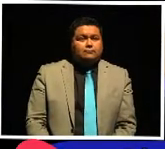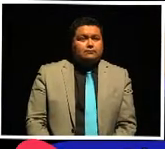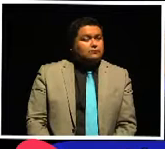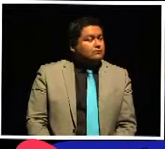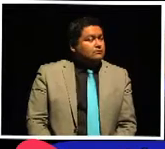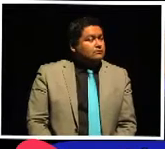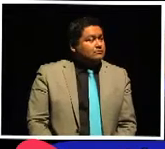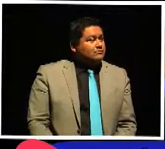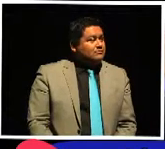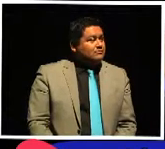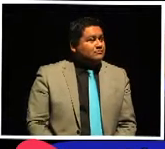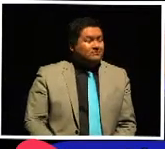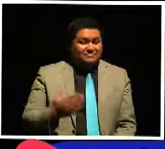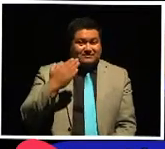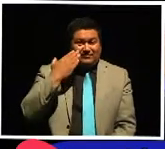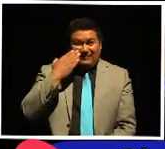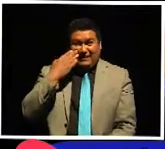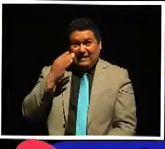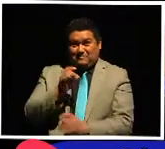¿Casi listos?